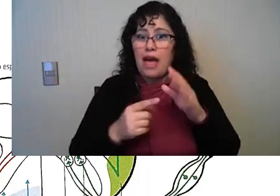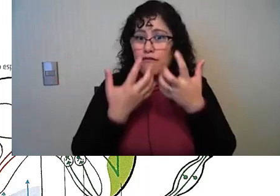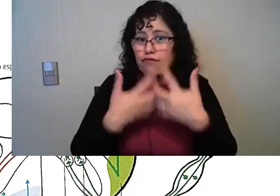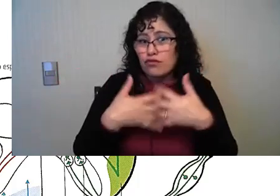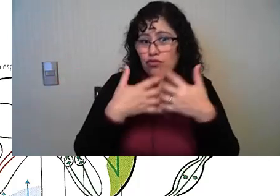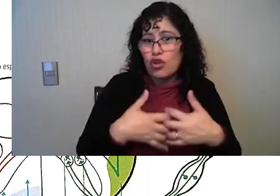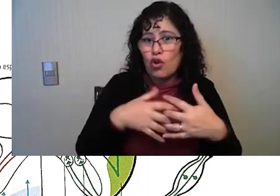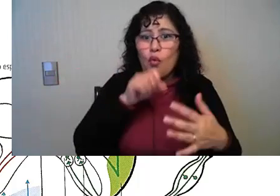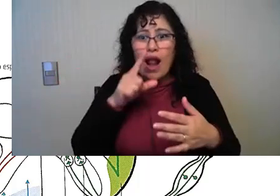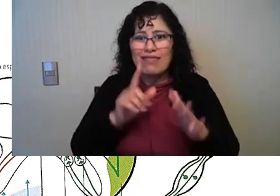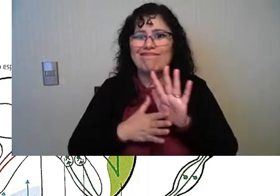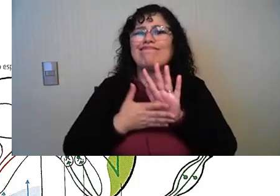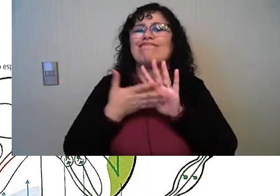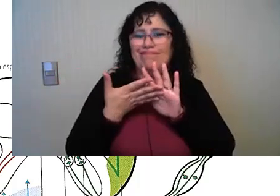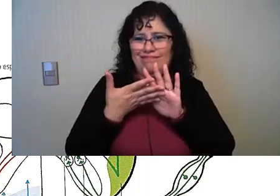es la sensitiva.